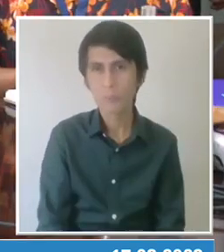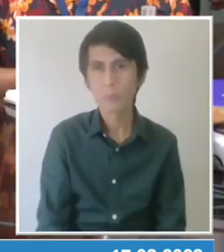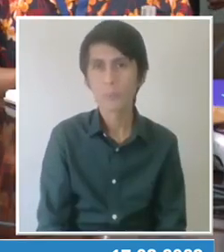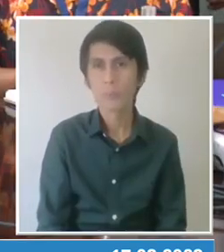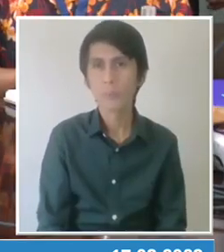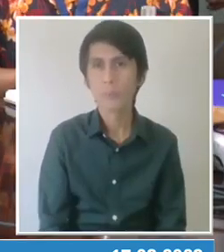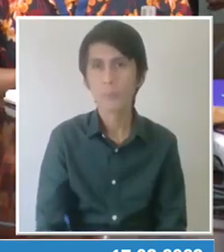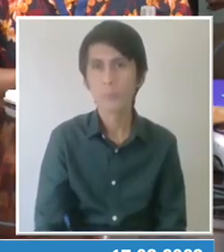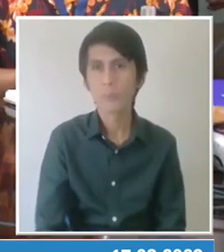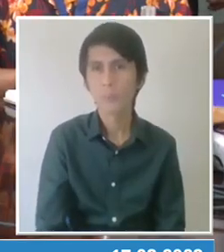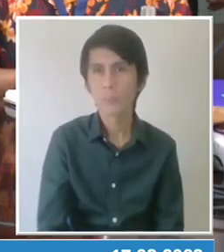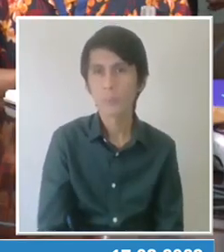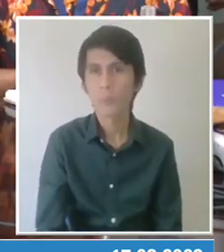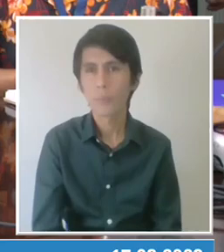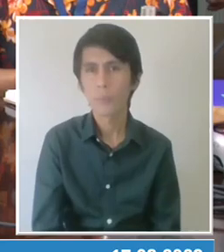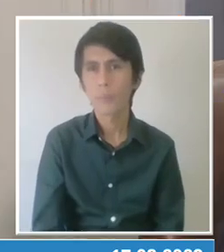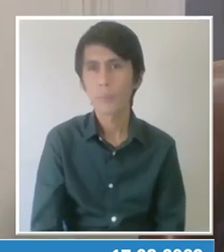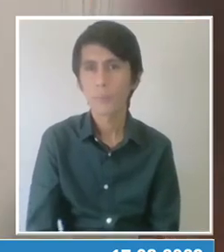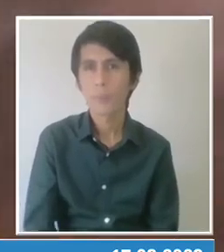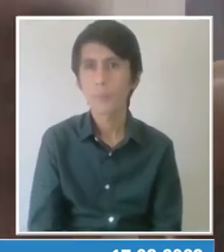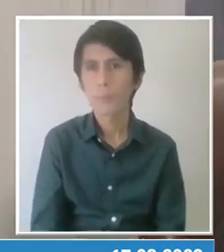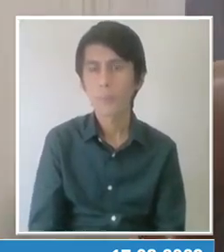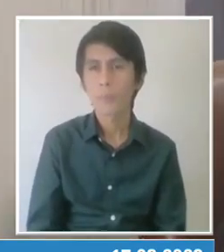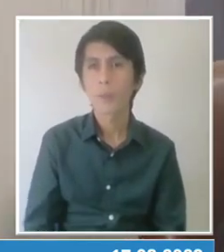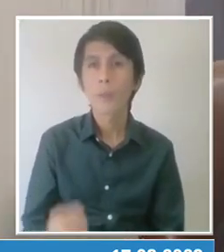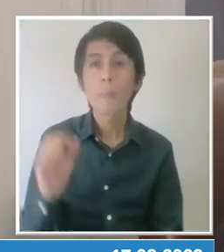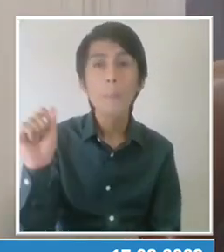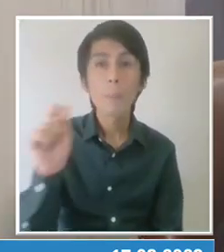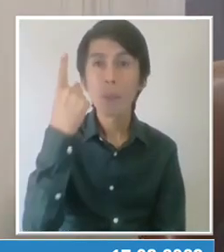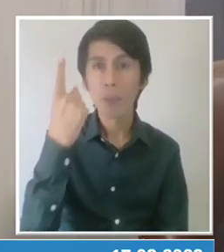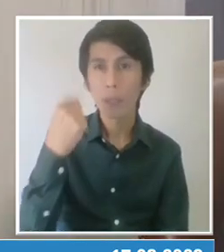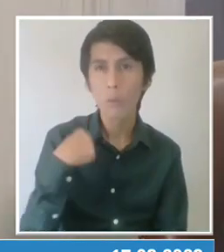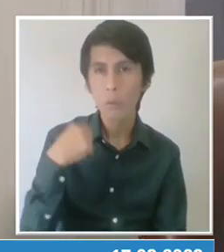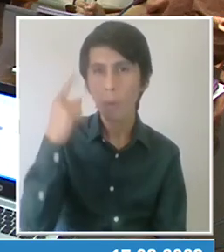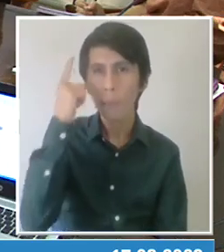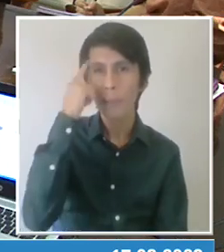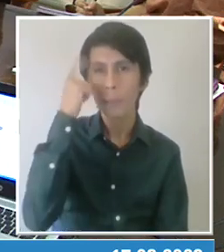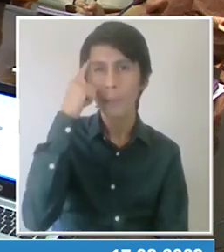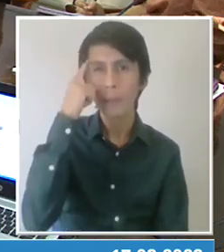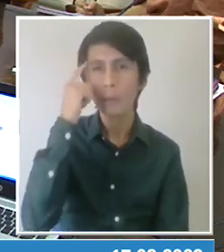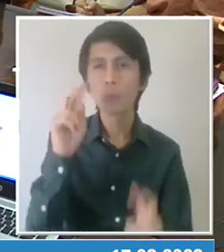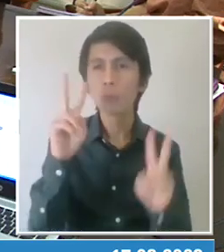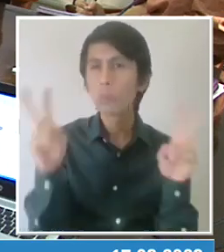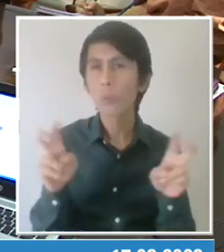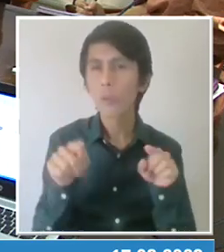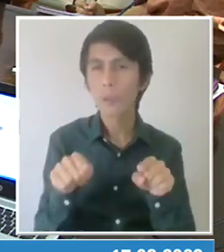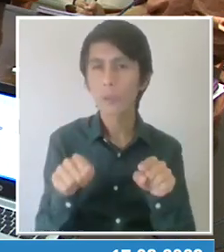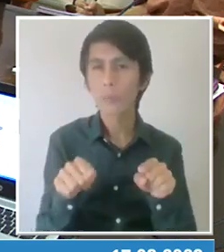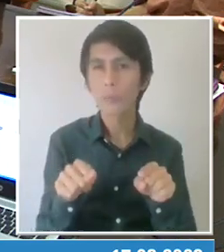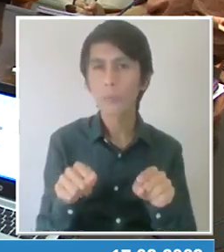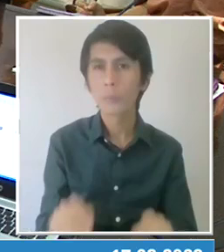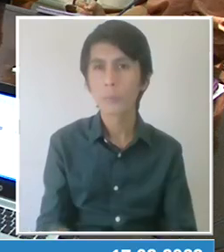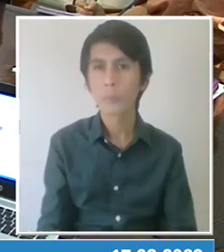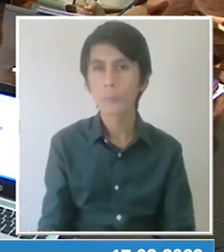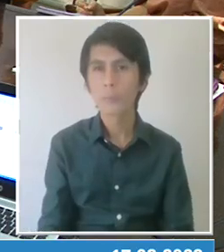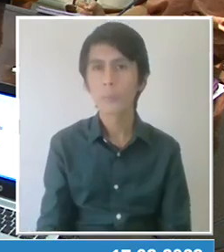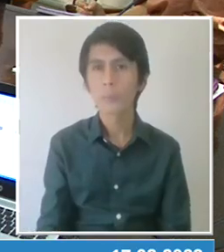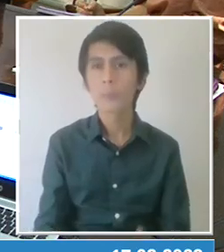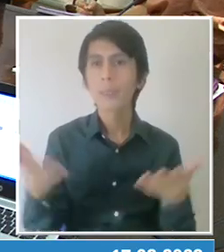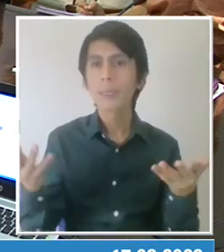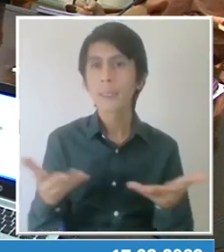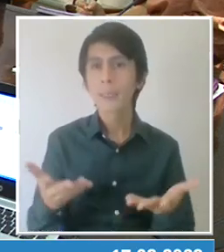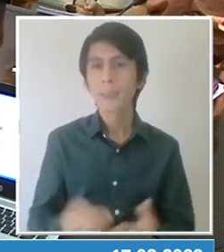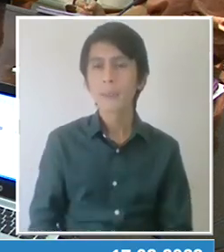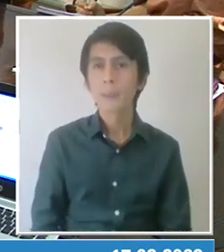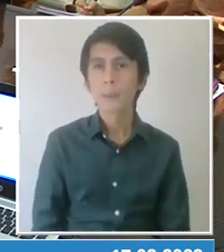Y entonces lo primero que se me viene a la mente a propósito de esto es que